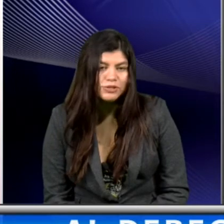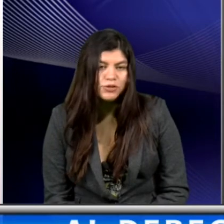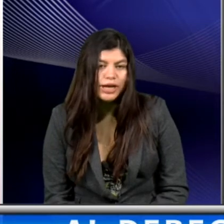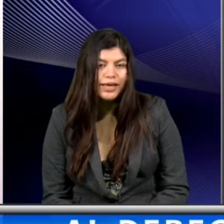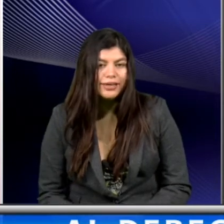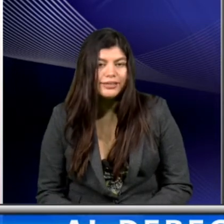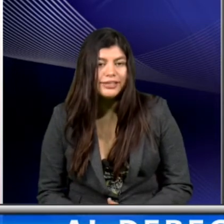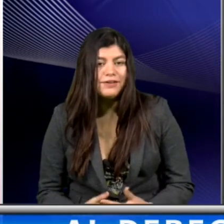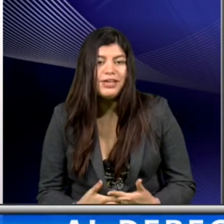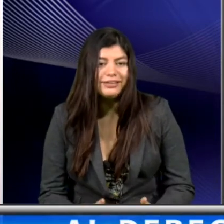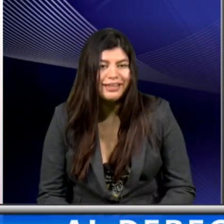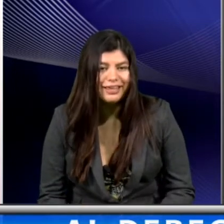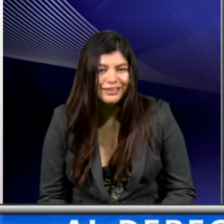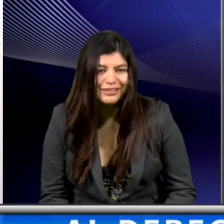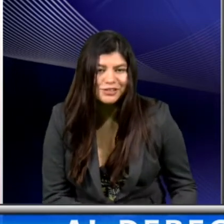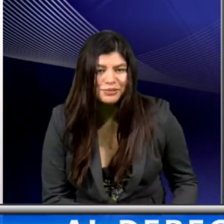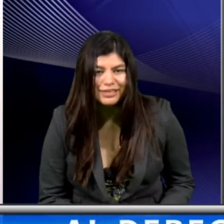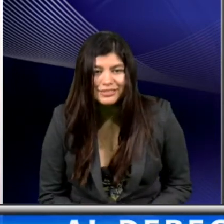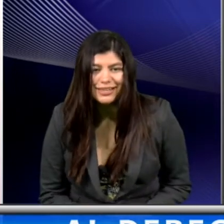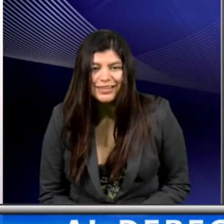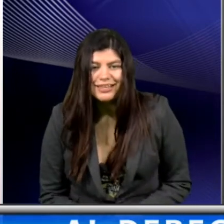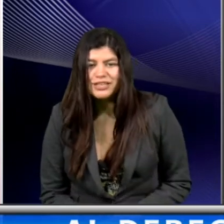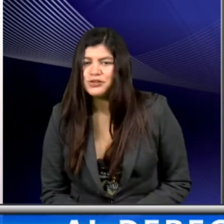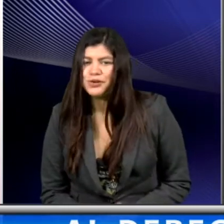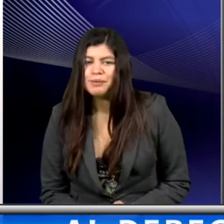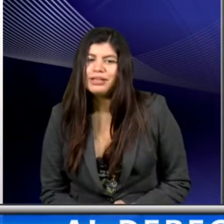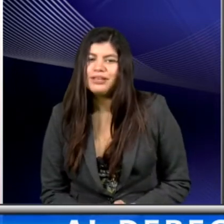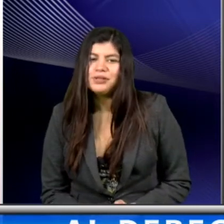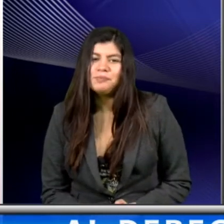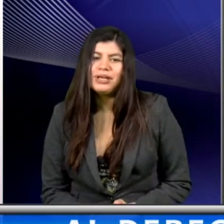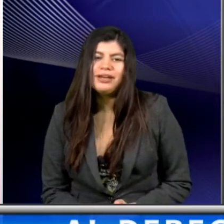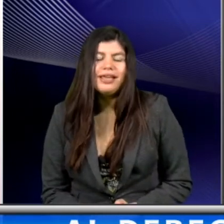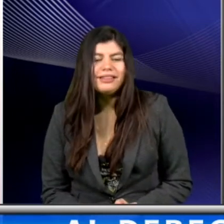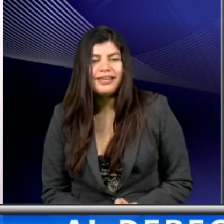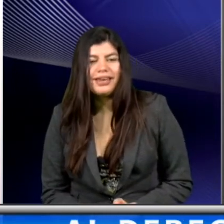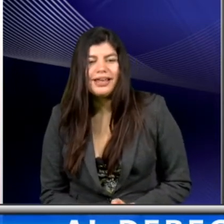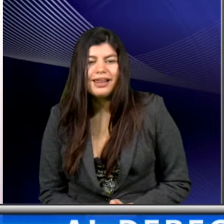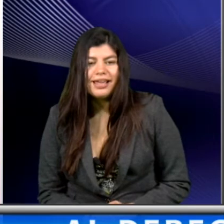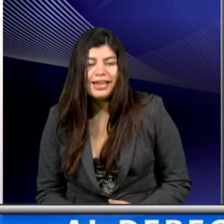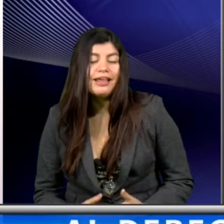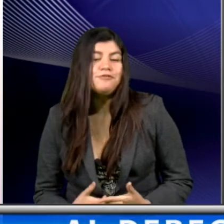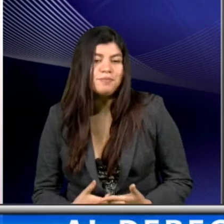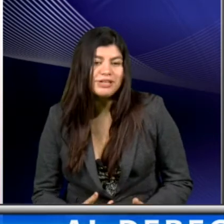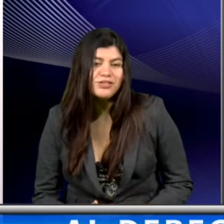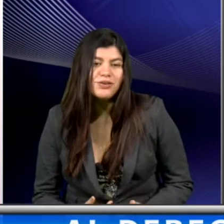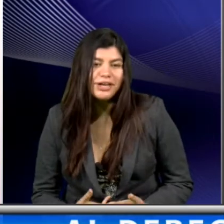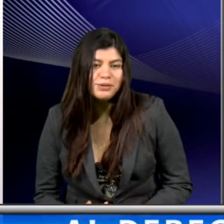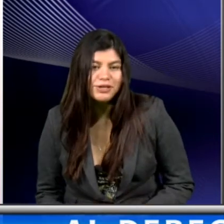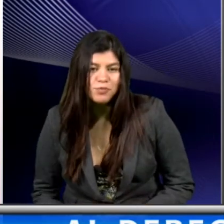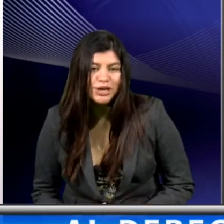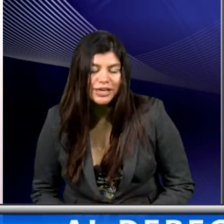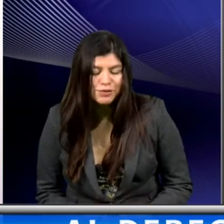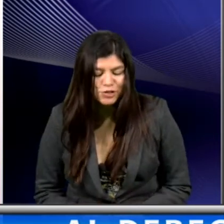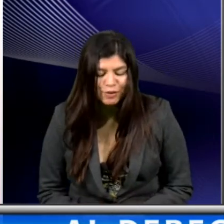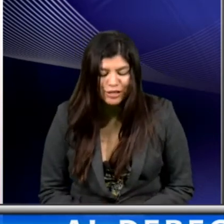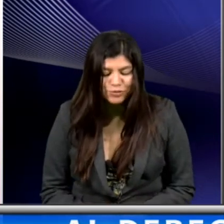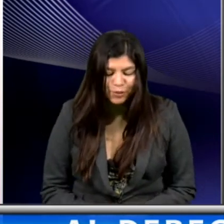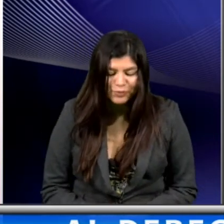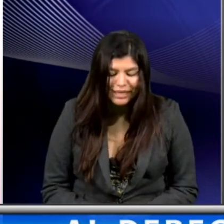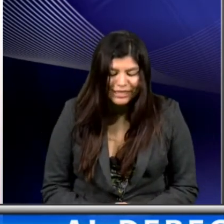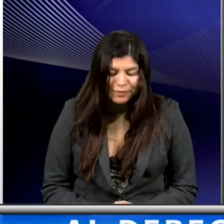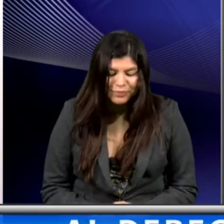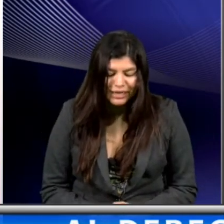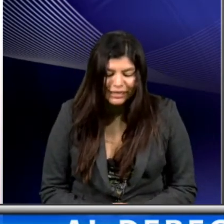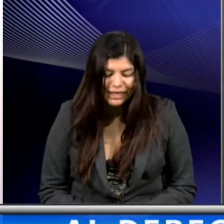la persona que vende esta sustancia, y eso es lo llamativo también de generar la información en nuestra comunidad y en nuestro Maule